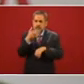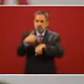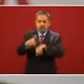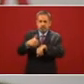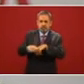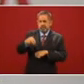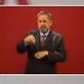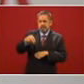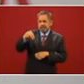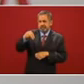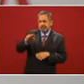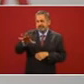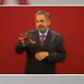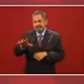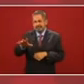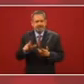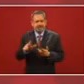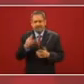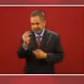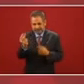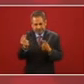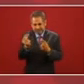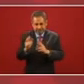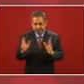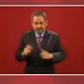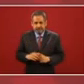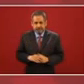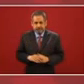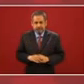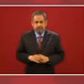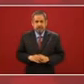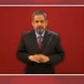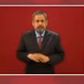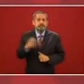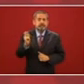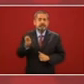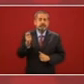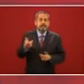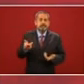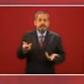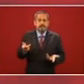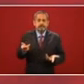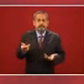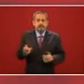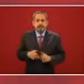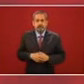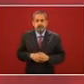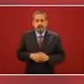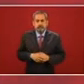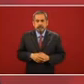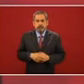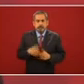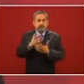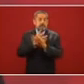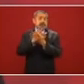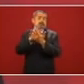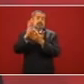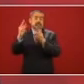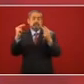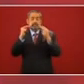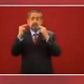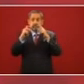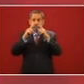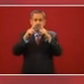N95. No se necesita. Eso es espectáculo,